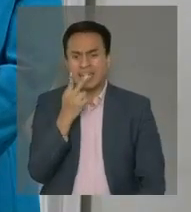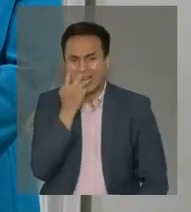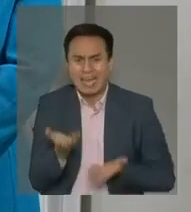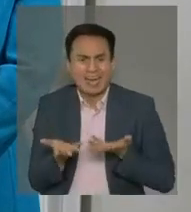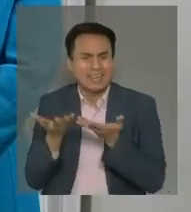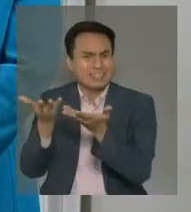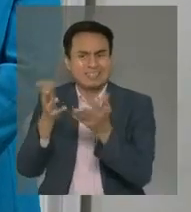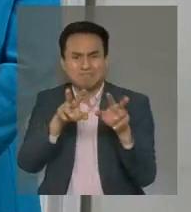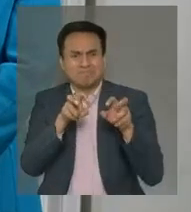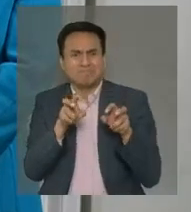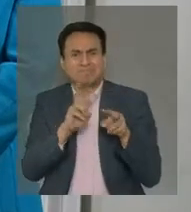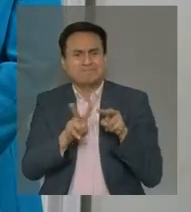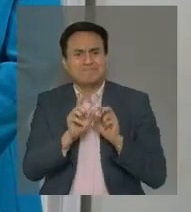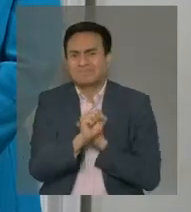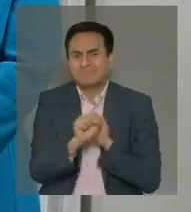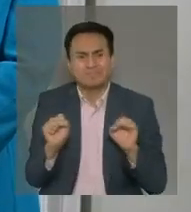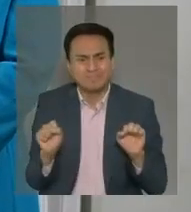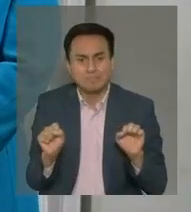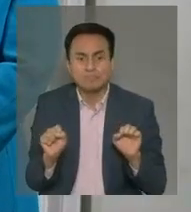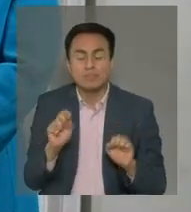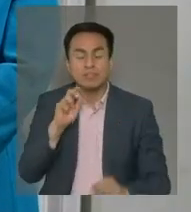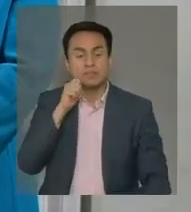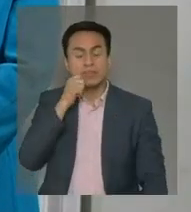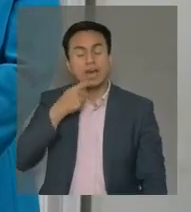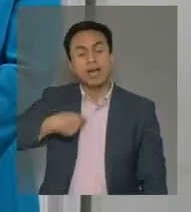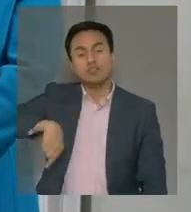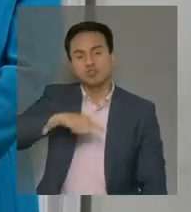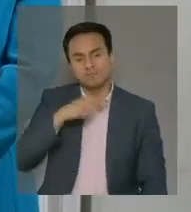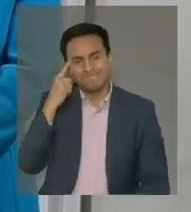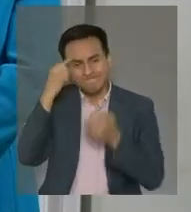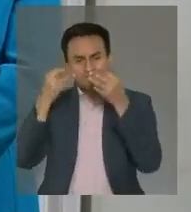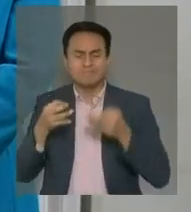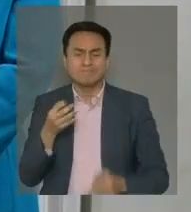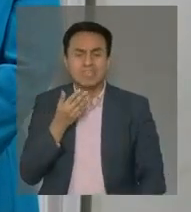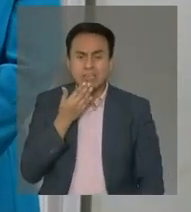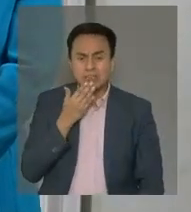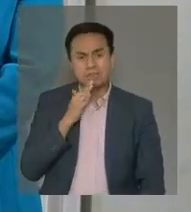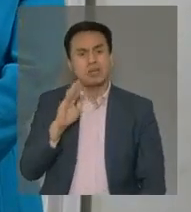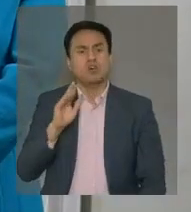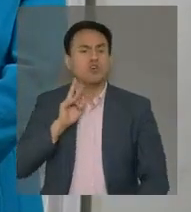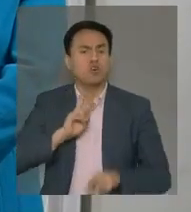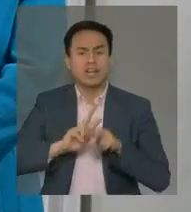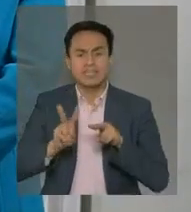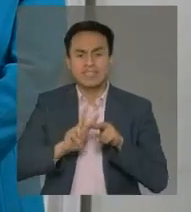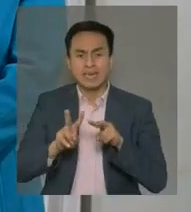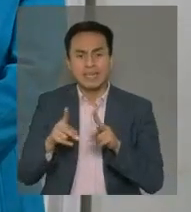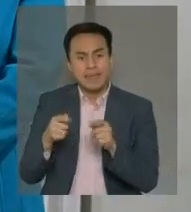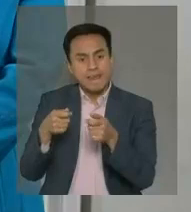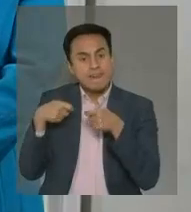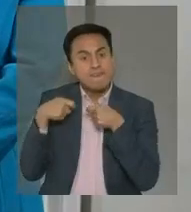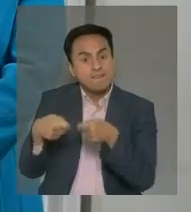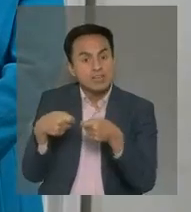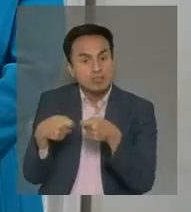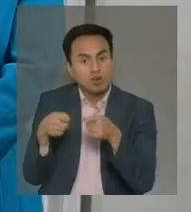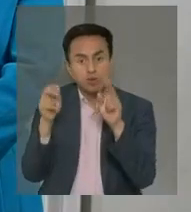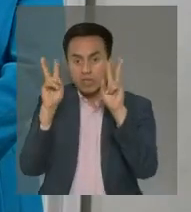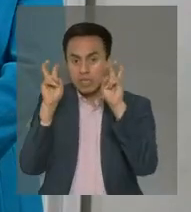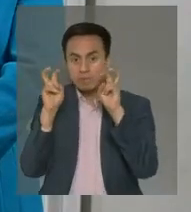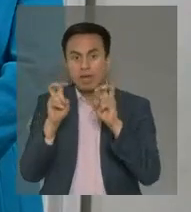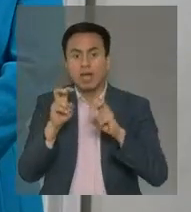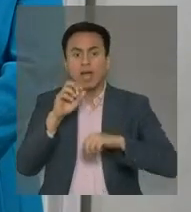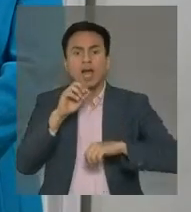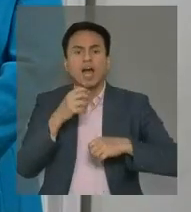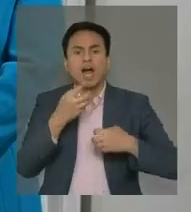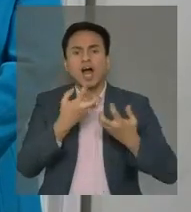se miran y eso para nosotros nos lleva a la convicción de que es mejor realizar una inversión ya no en una fundición